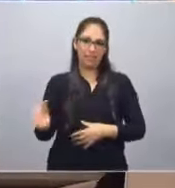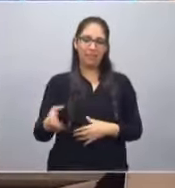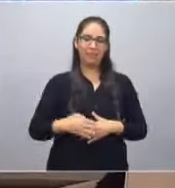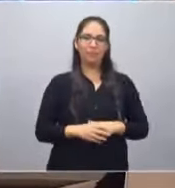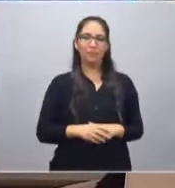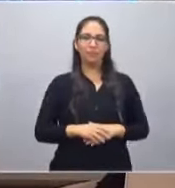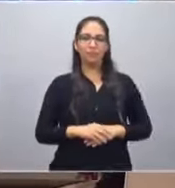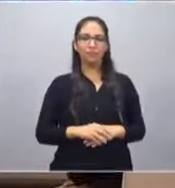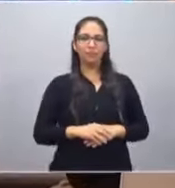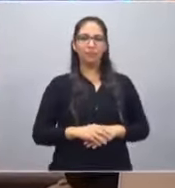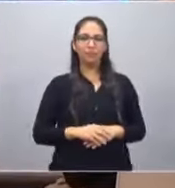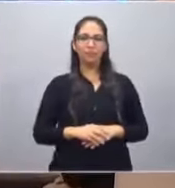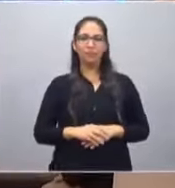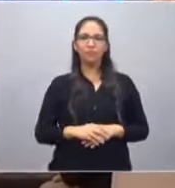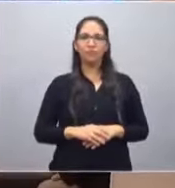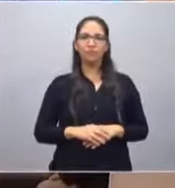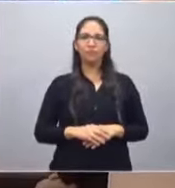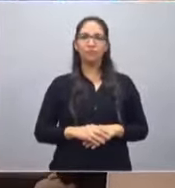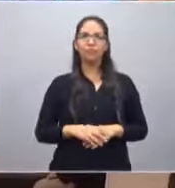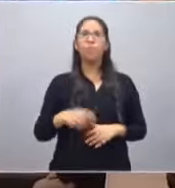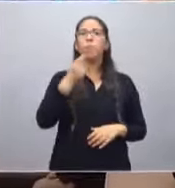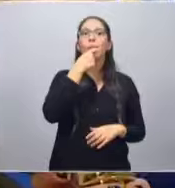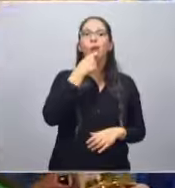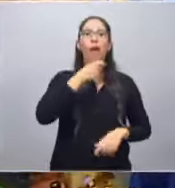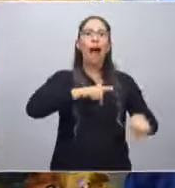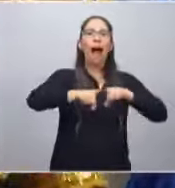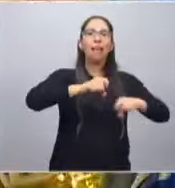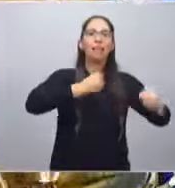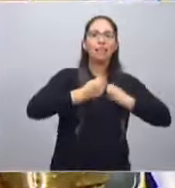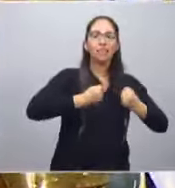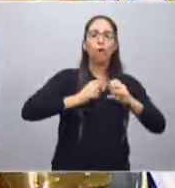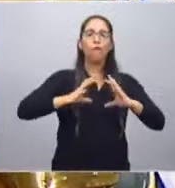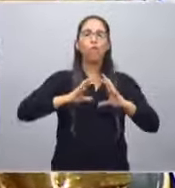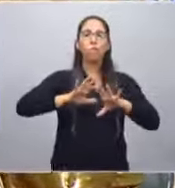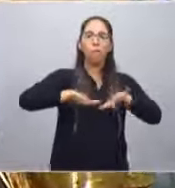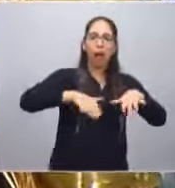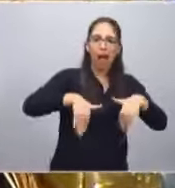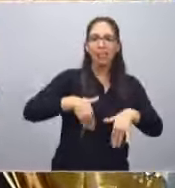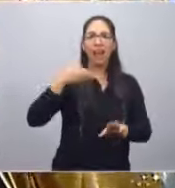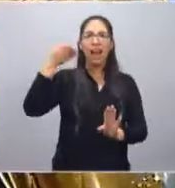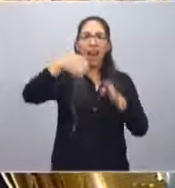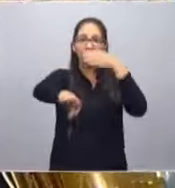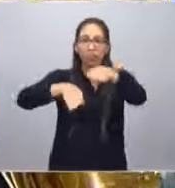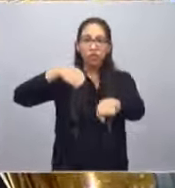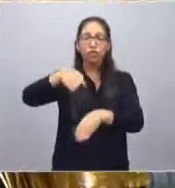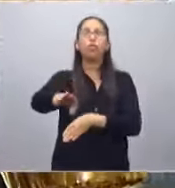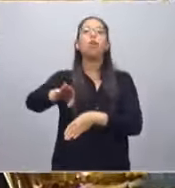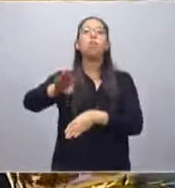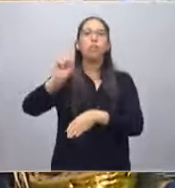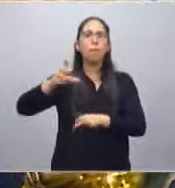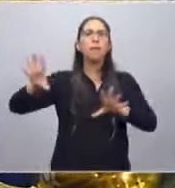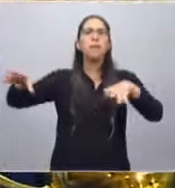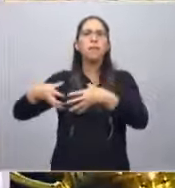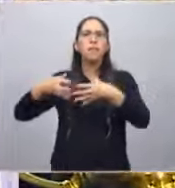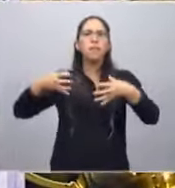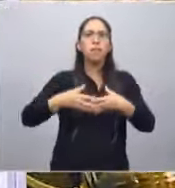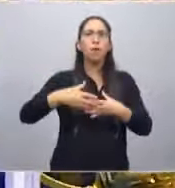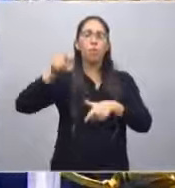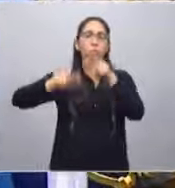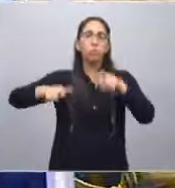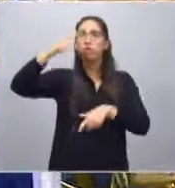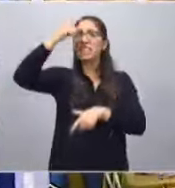Zamora vinieron disciplinas como atletismo fúbol playa natación aquathlon equipo de golbol de personas